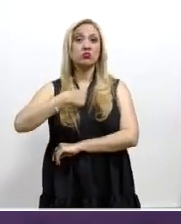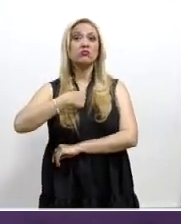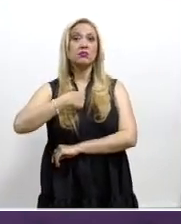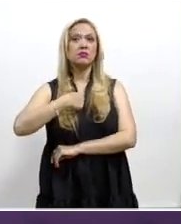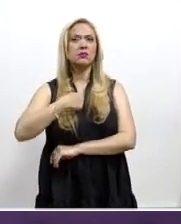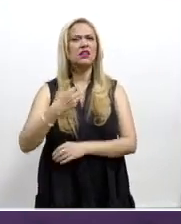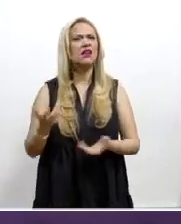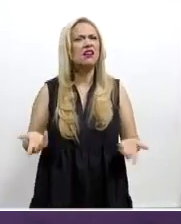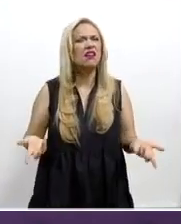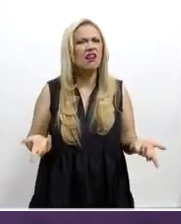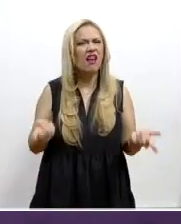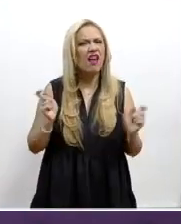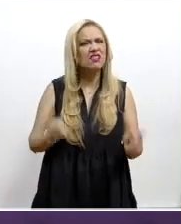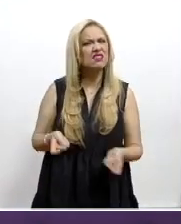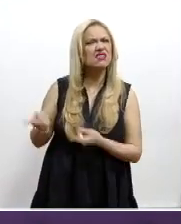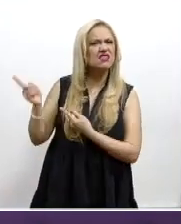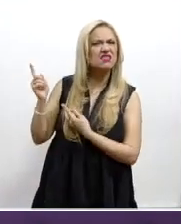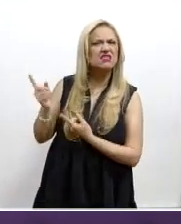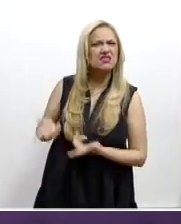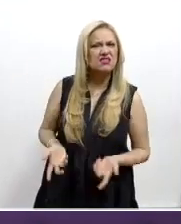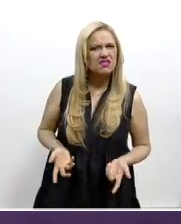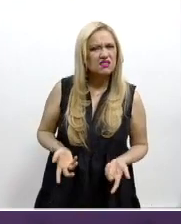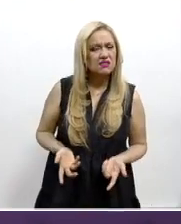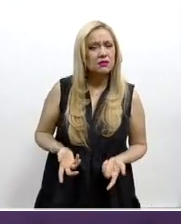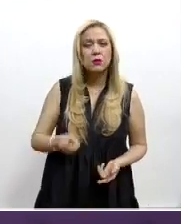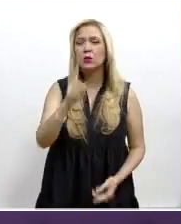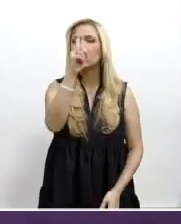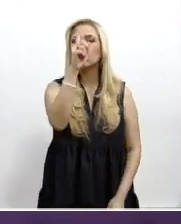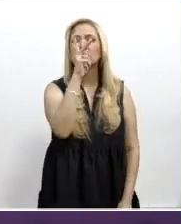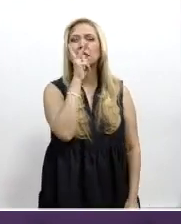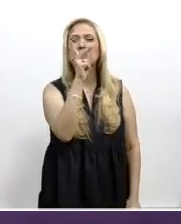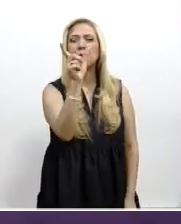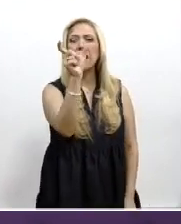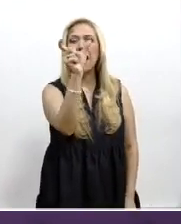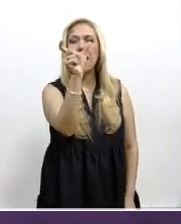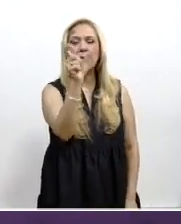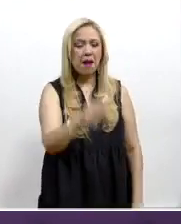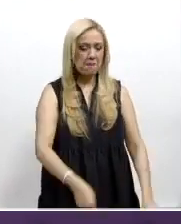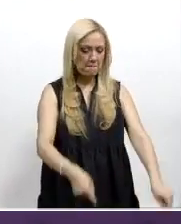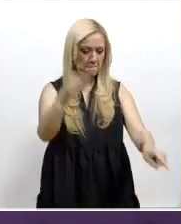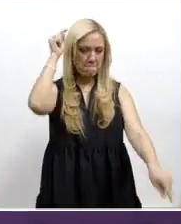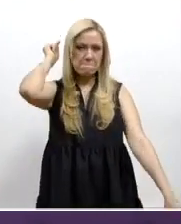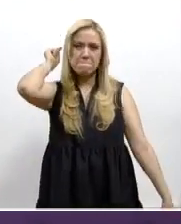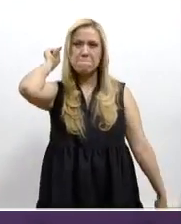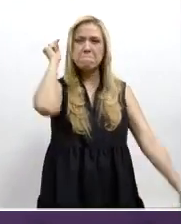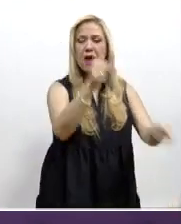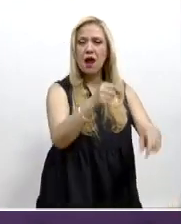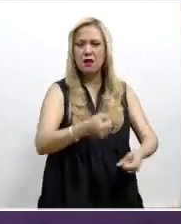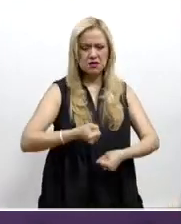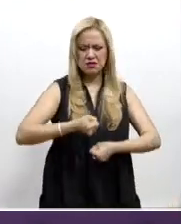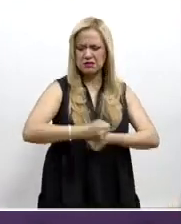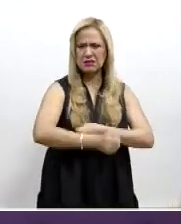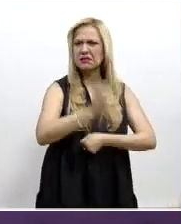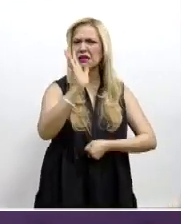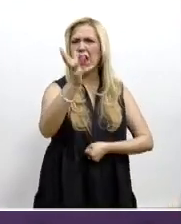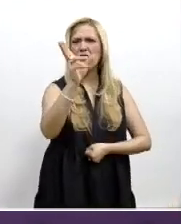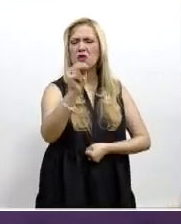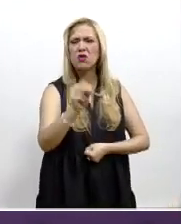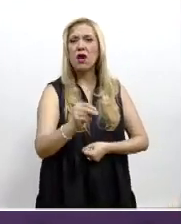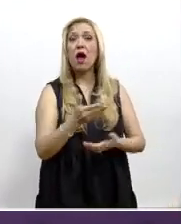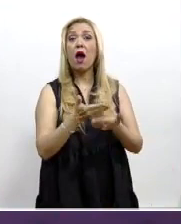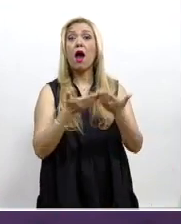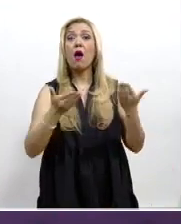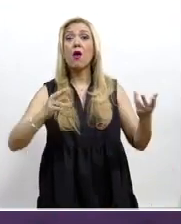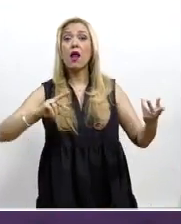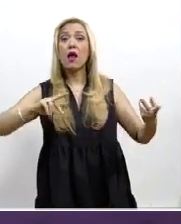hicieron? Nada más les voy a poner una frase: una palabra duele más que 1000 golpes. Dejaron de golpear a las mujeres y cambiaron